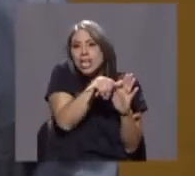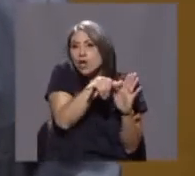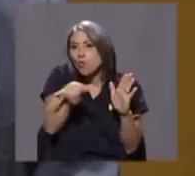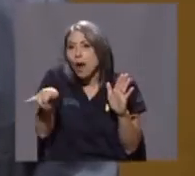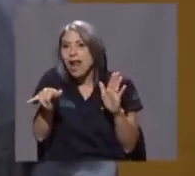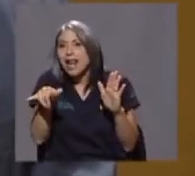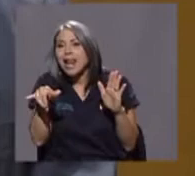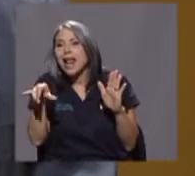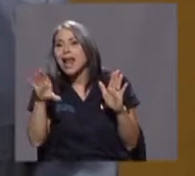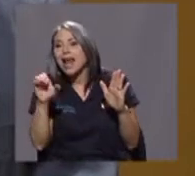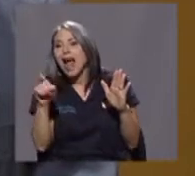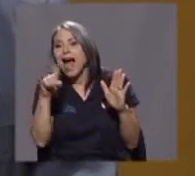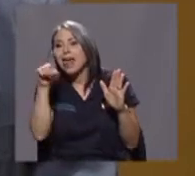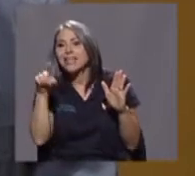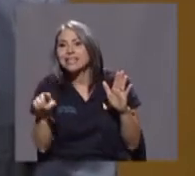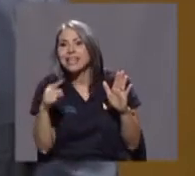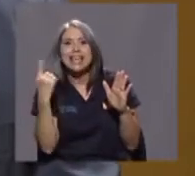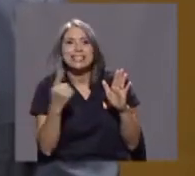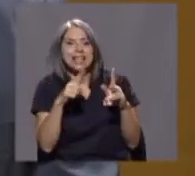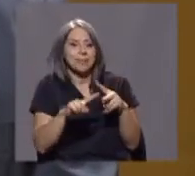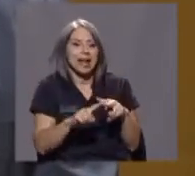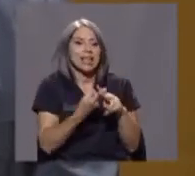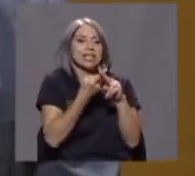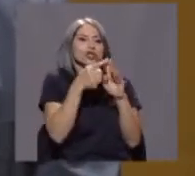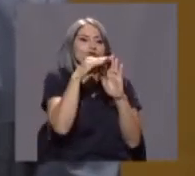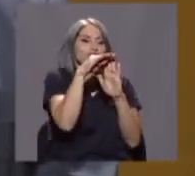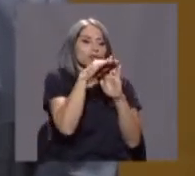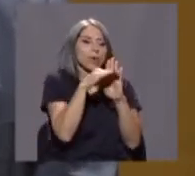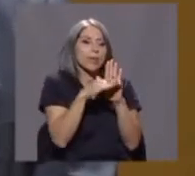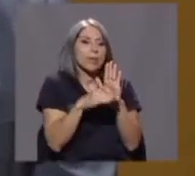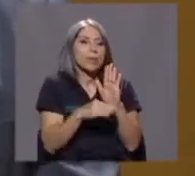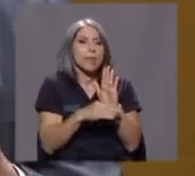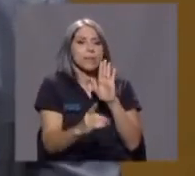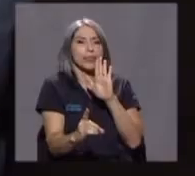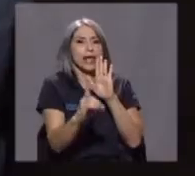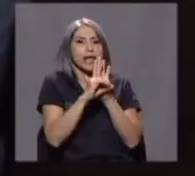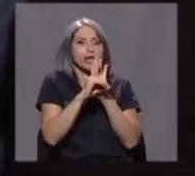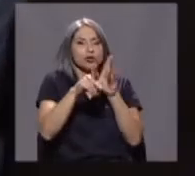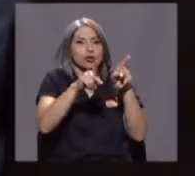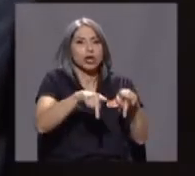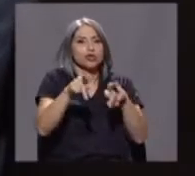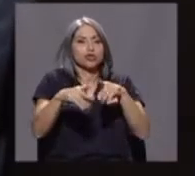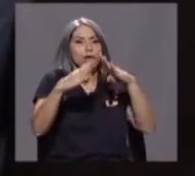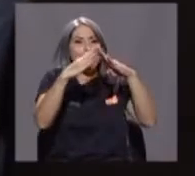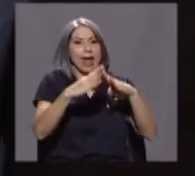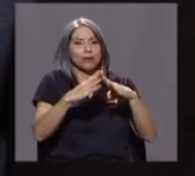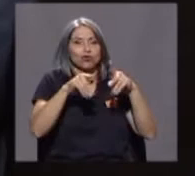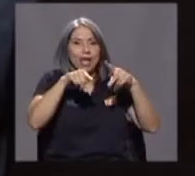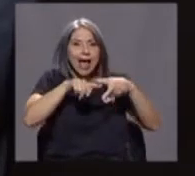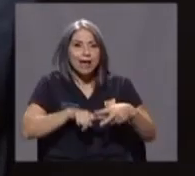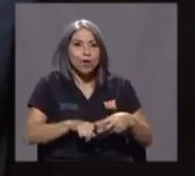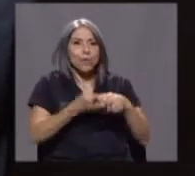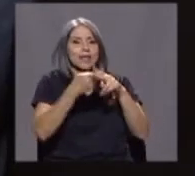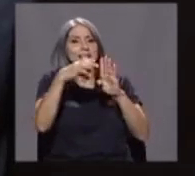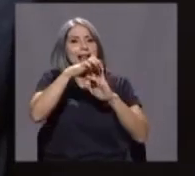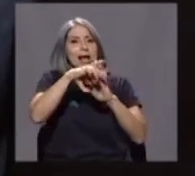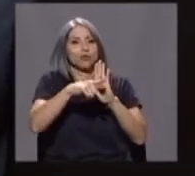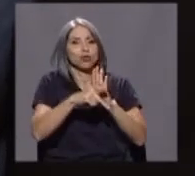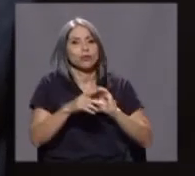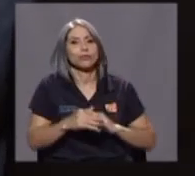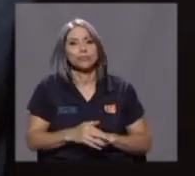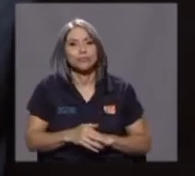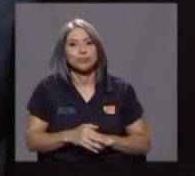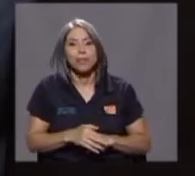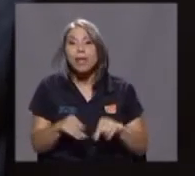Cádiz, un catálogo fundamental de los derechos de los ciudadanos. Ahí comienza la Constitución. Otro